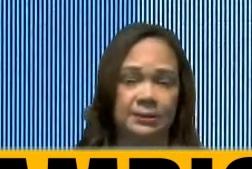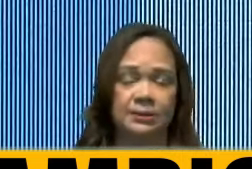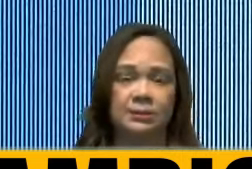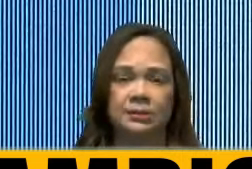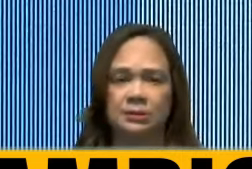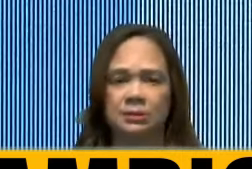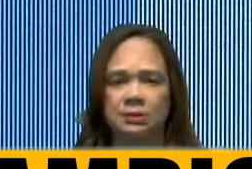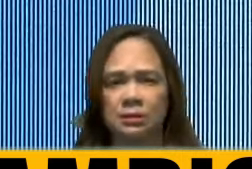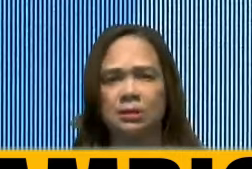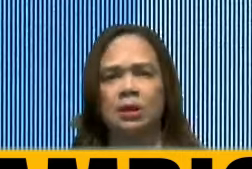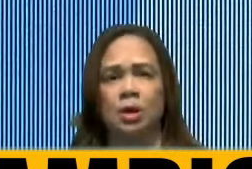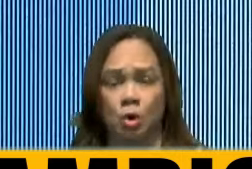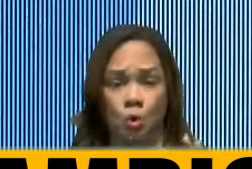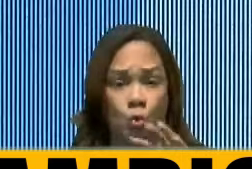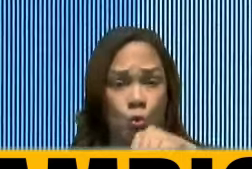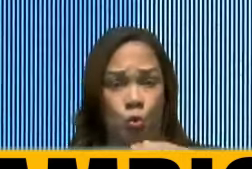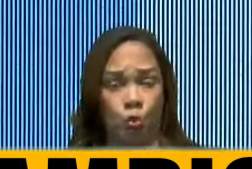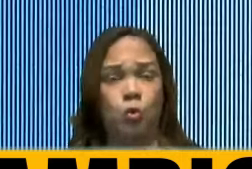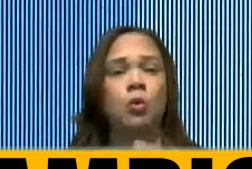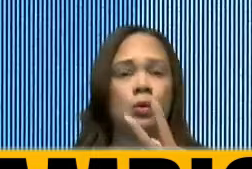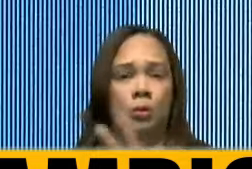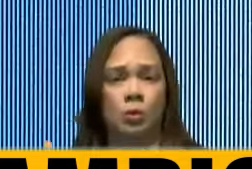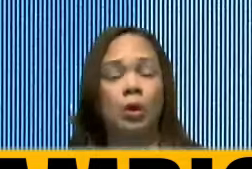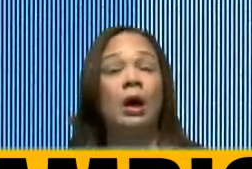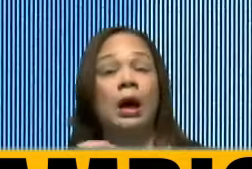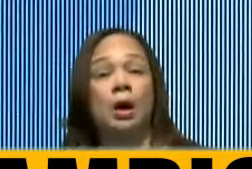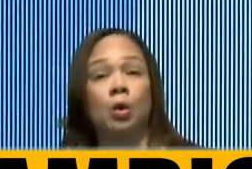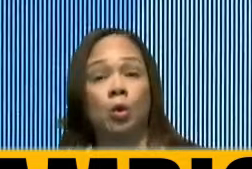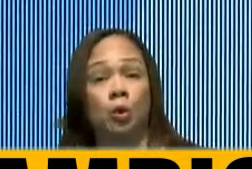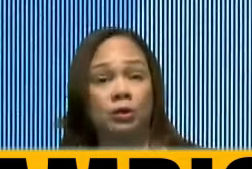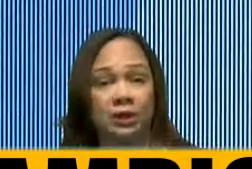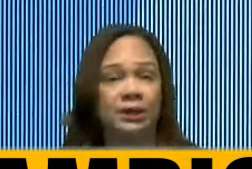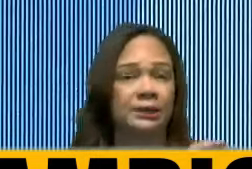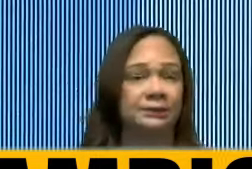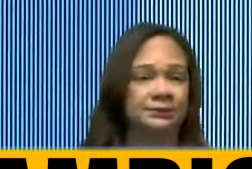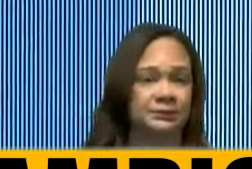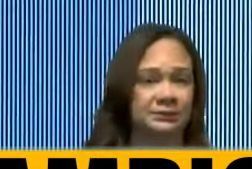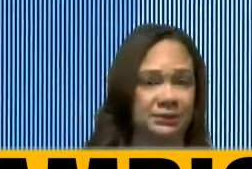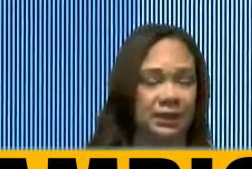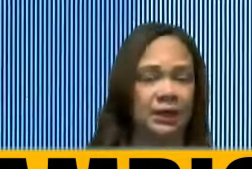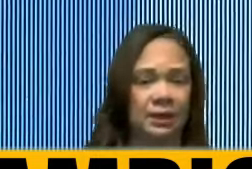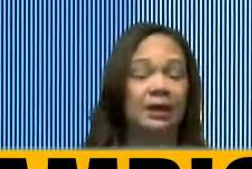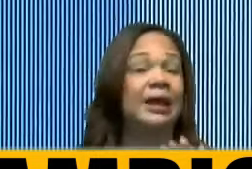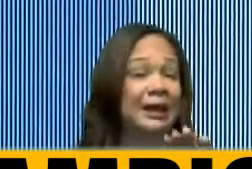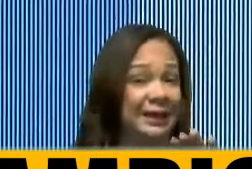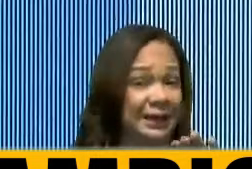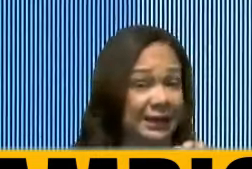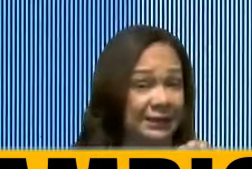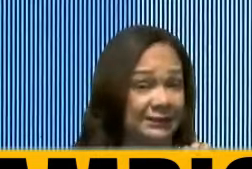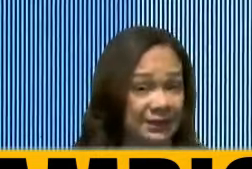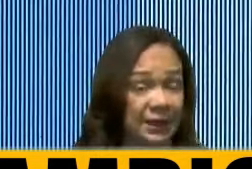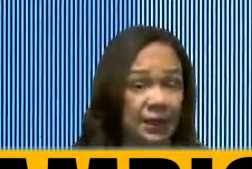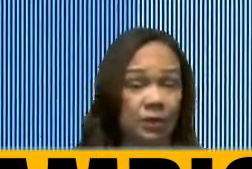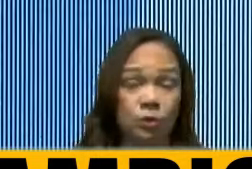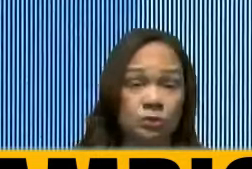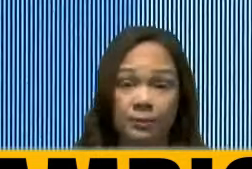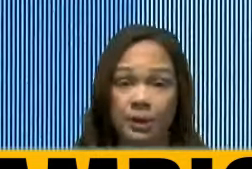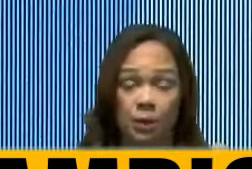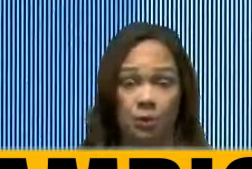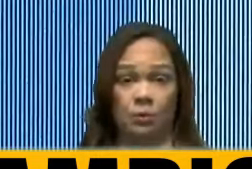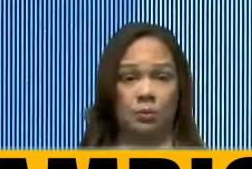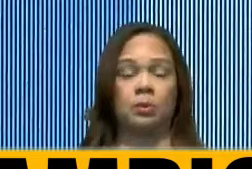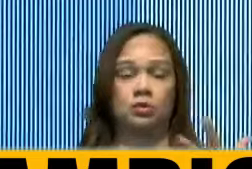cde unificamos sea y corde por ejemplo todavía la el sea no se ha eliminado en el congreso pero ya